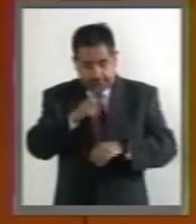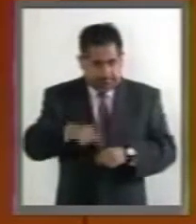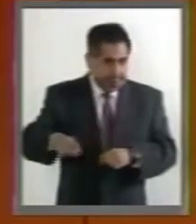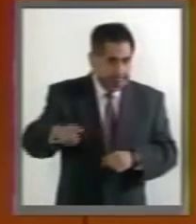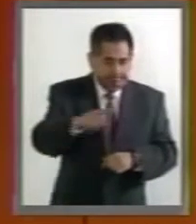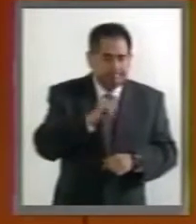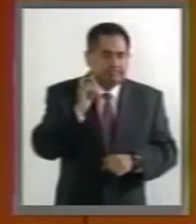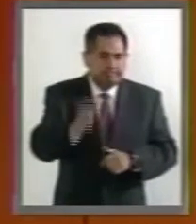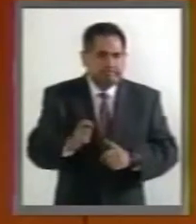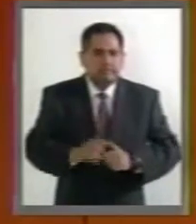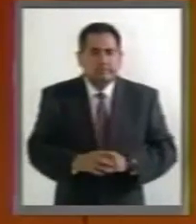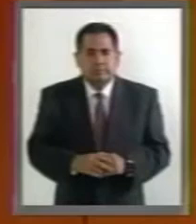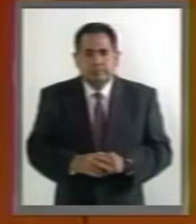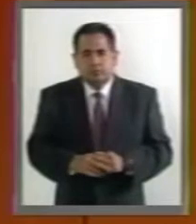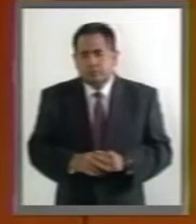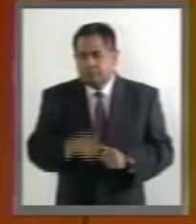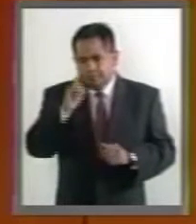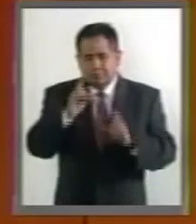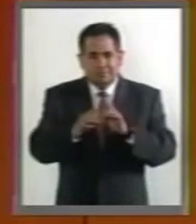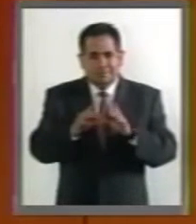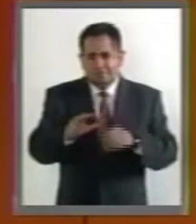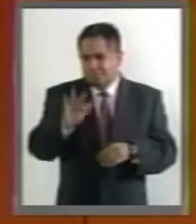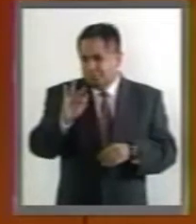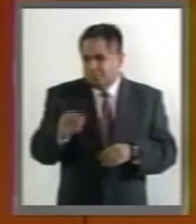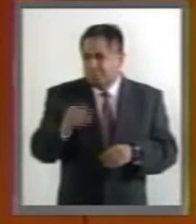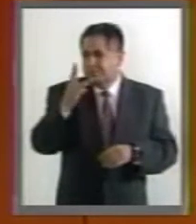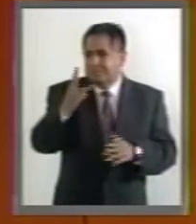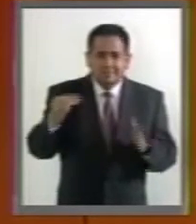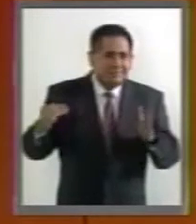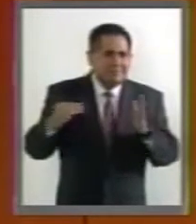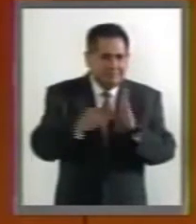compañeros, tan solo